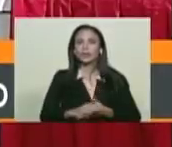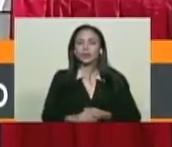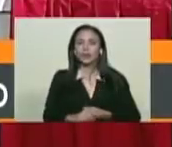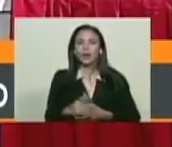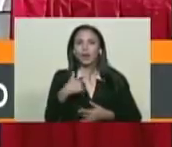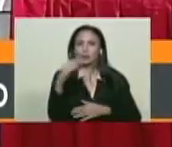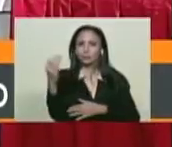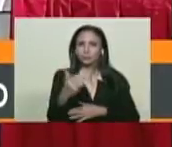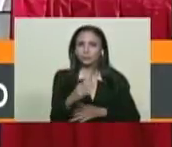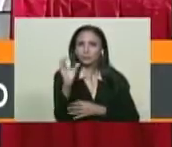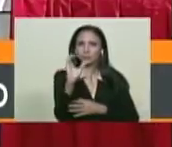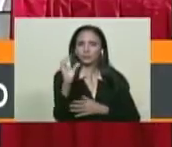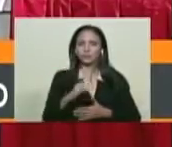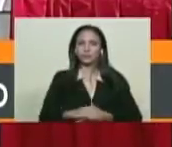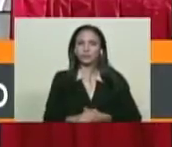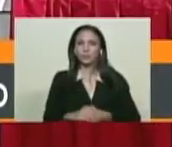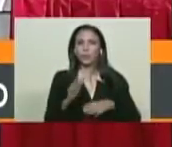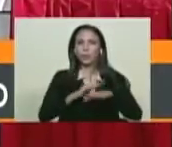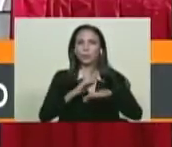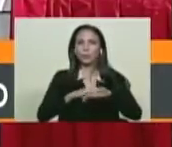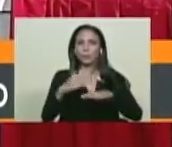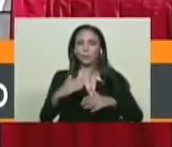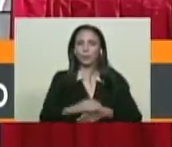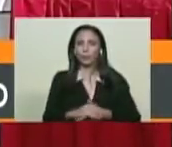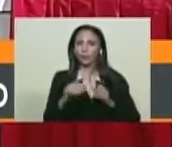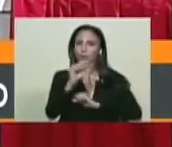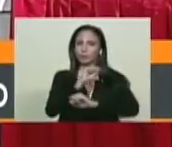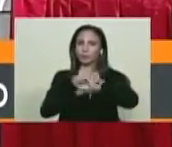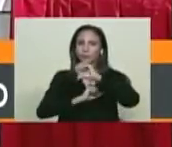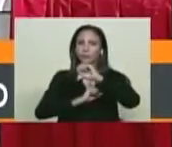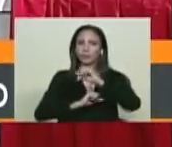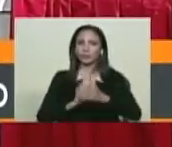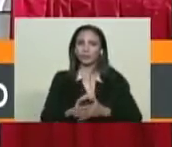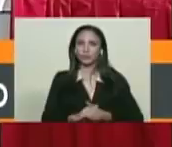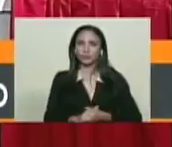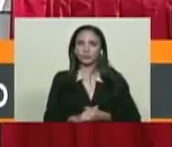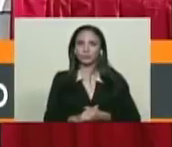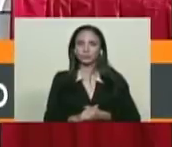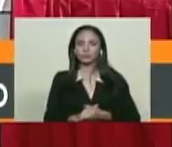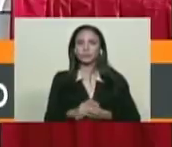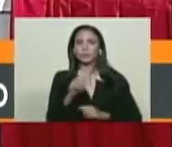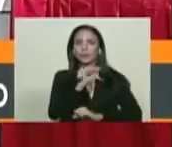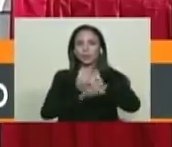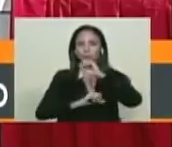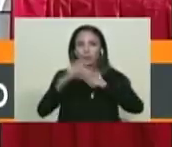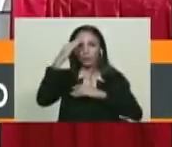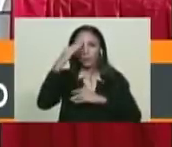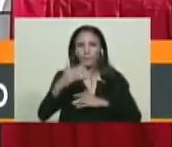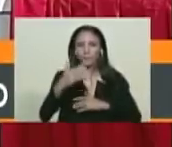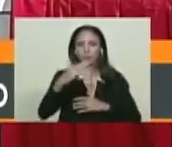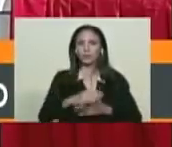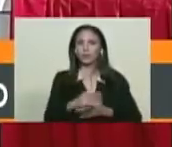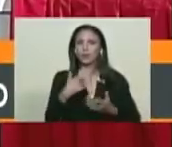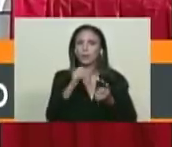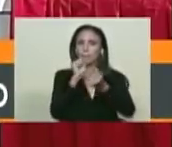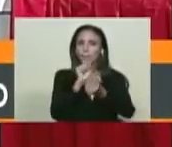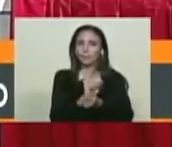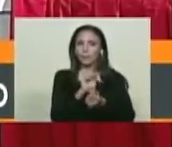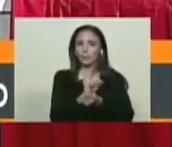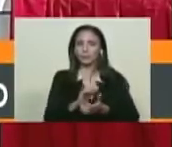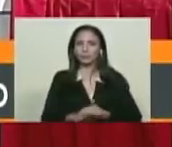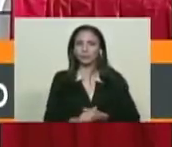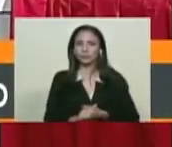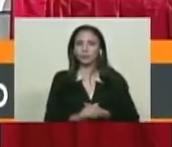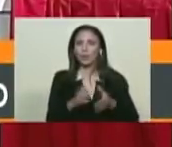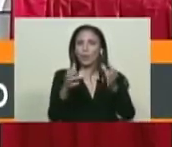Caracas porque ella era defensora de los militares patriotas presos, formaba parte de los